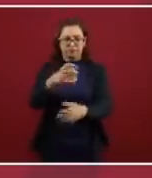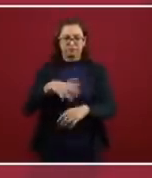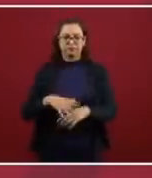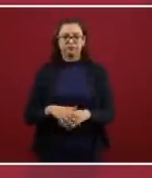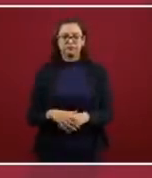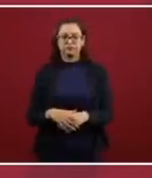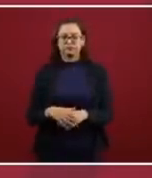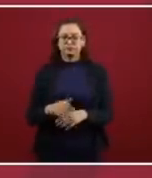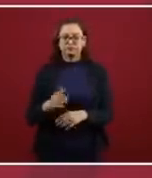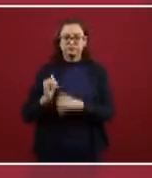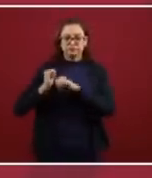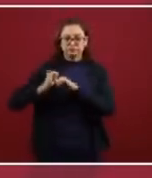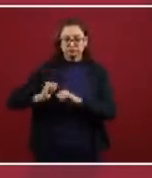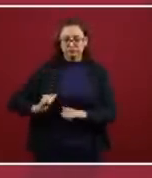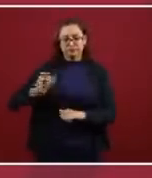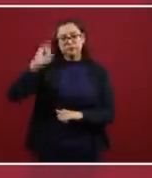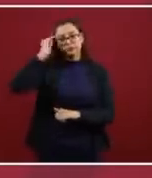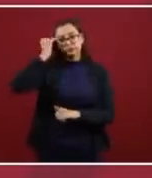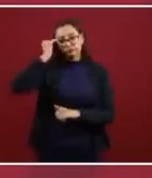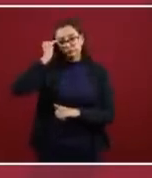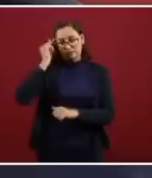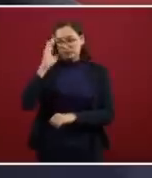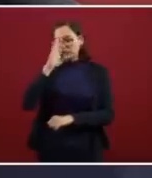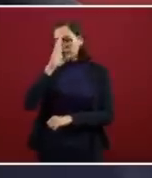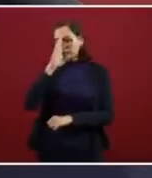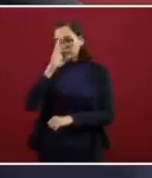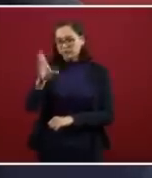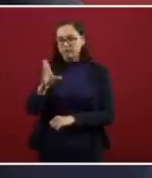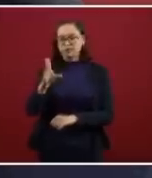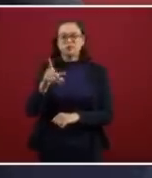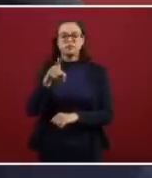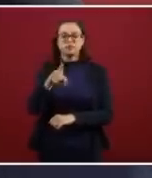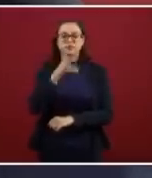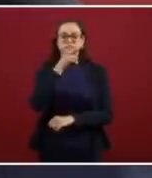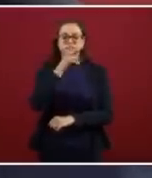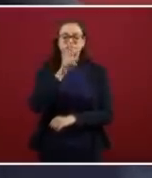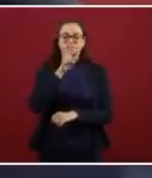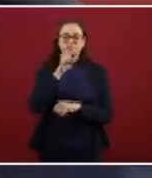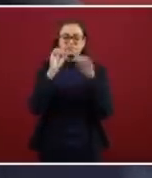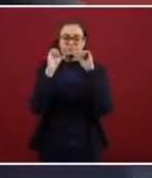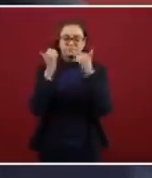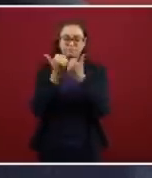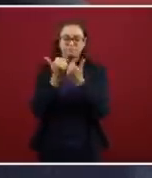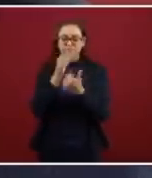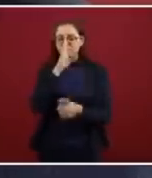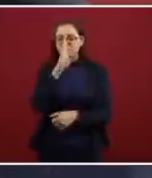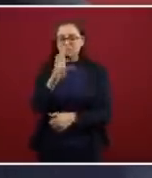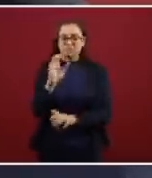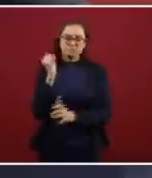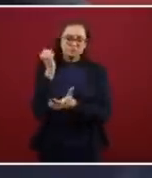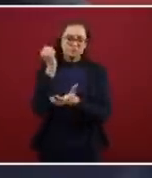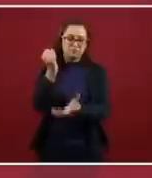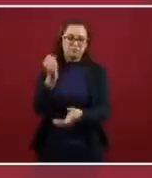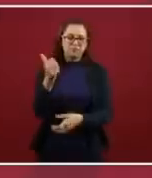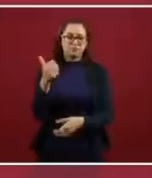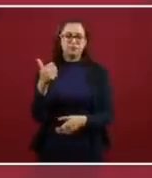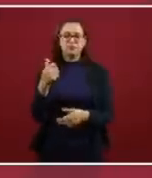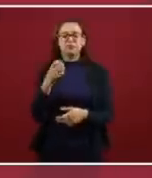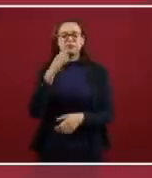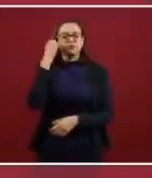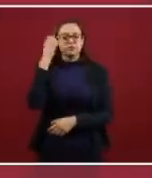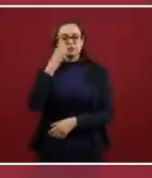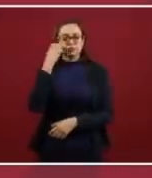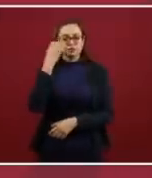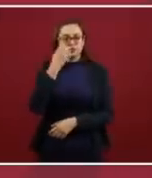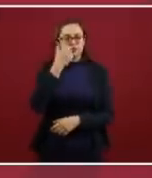a las autoridades de usos y costumbres, a las sociedades de padres de familia. A cada escuela se le va a entregar